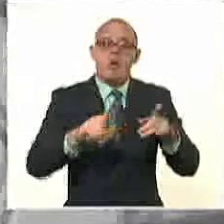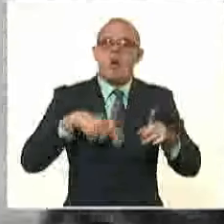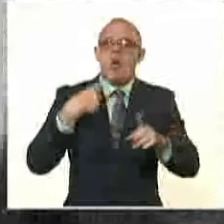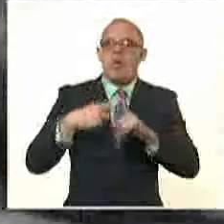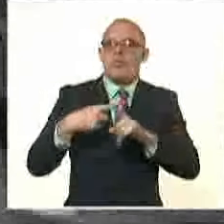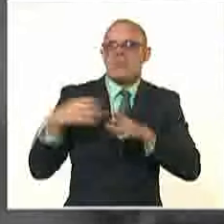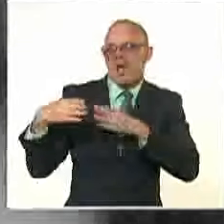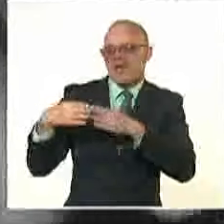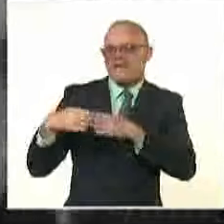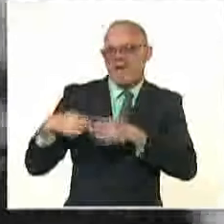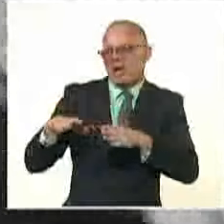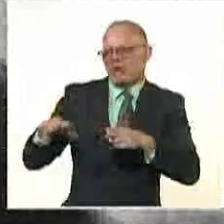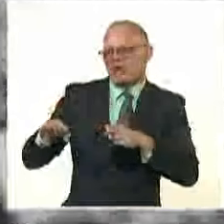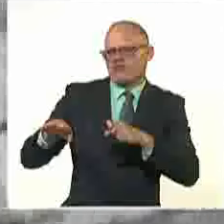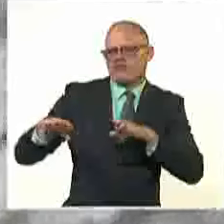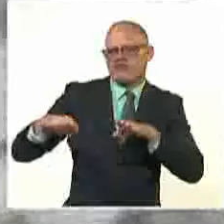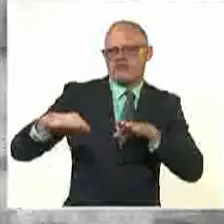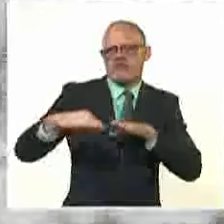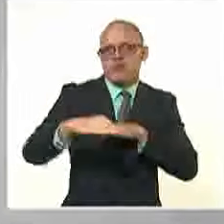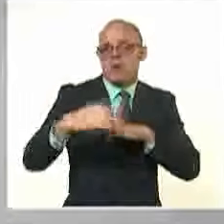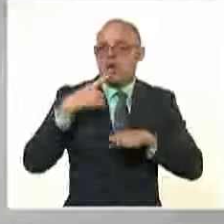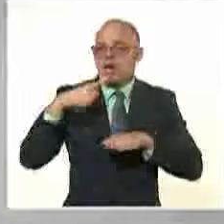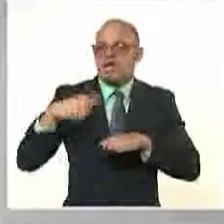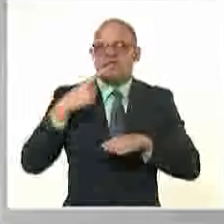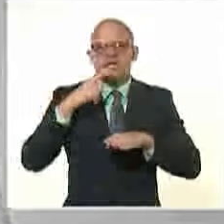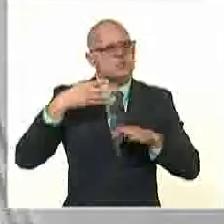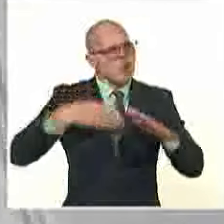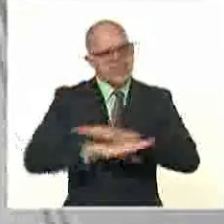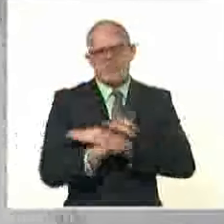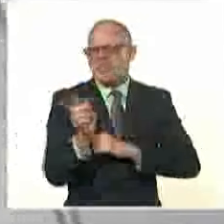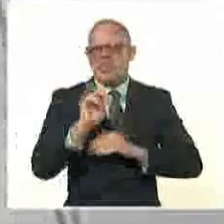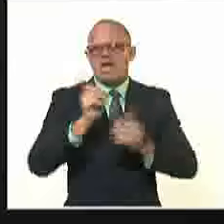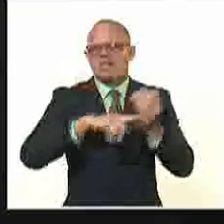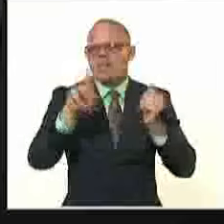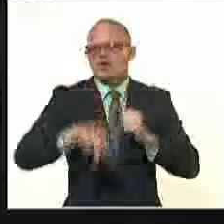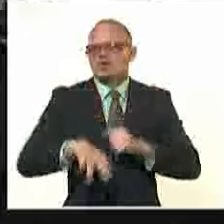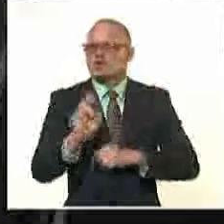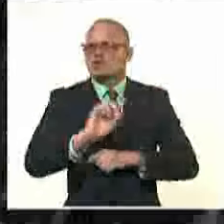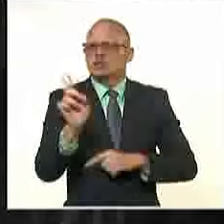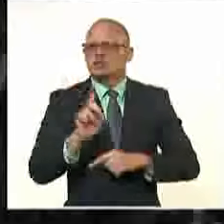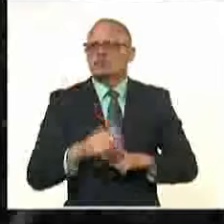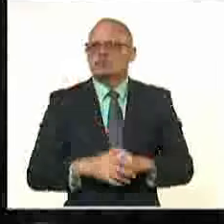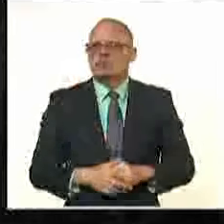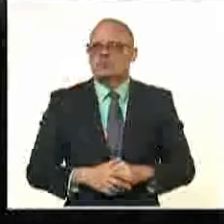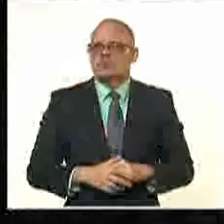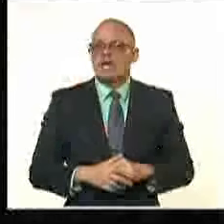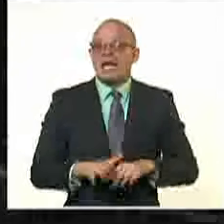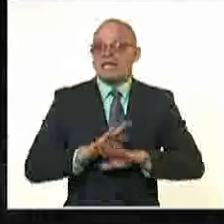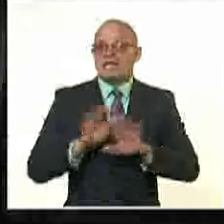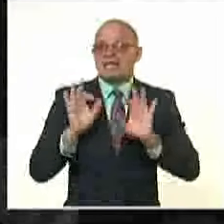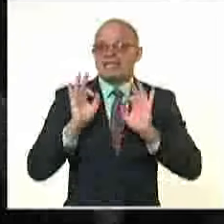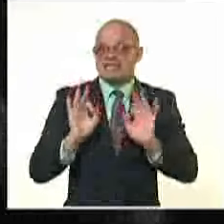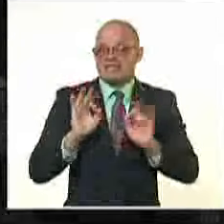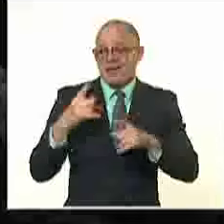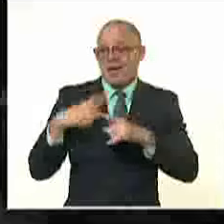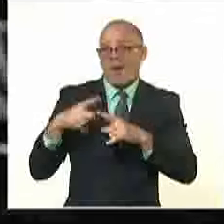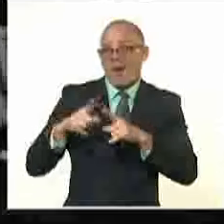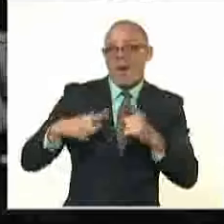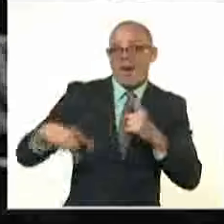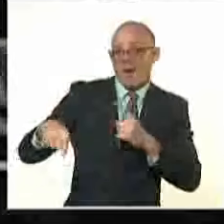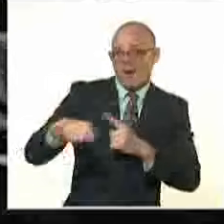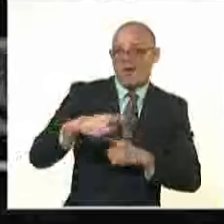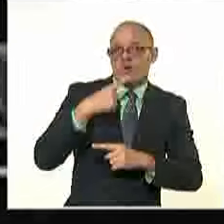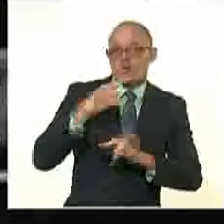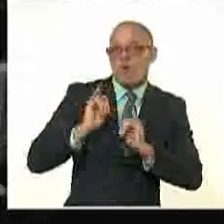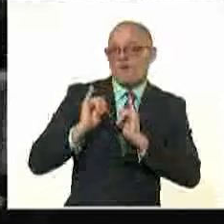una conferencia de prensa para informar que no se le permitiría la entrada al barco a la bahía de San Juan. Esas órdenes fueron dadas al servicio de guardacostas por el Departamento de Estado